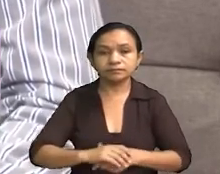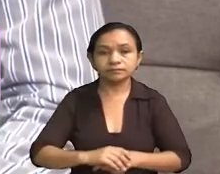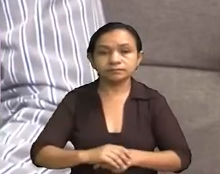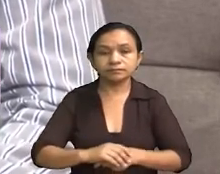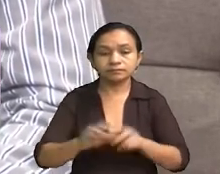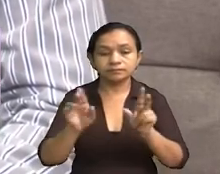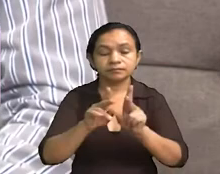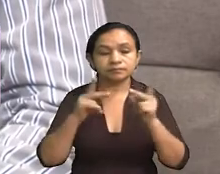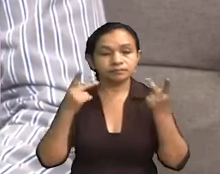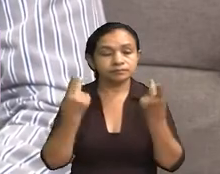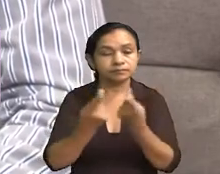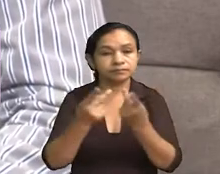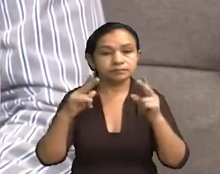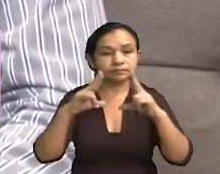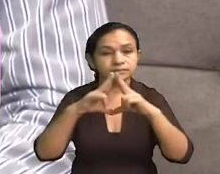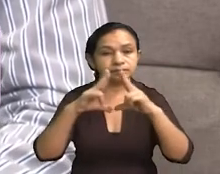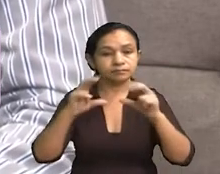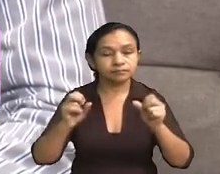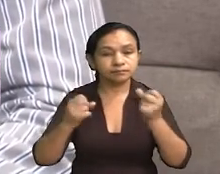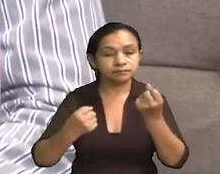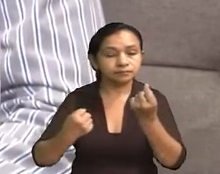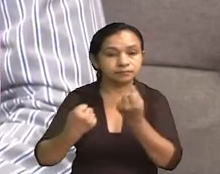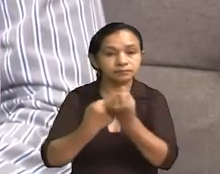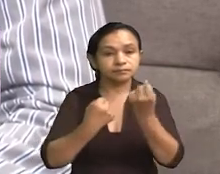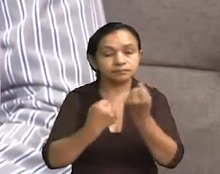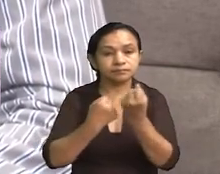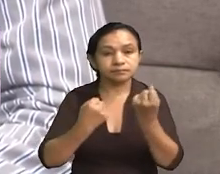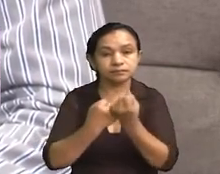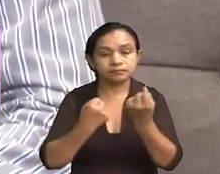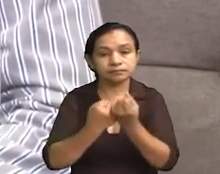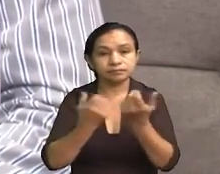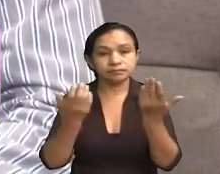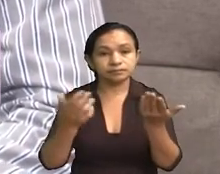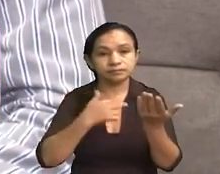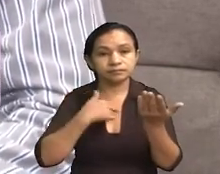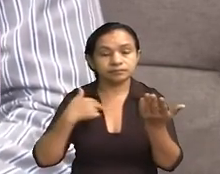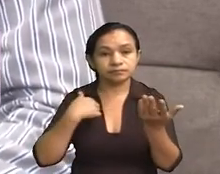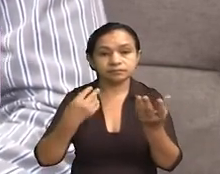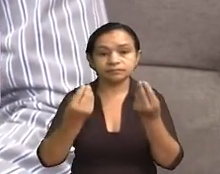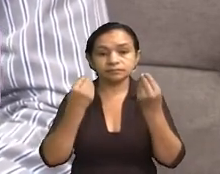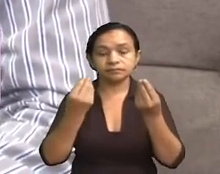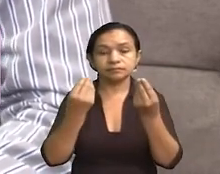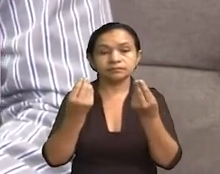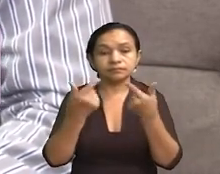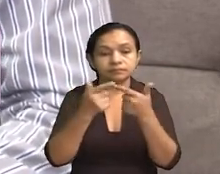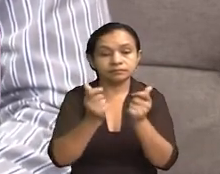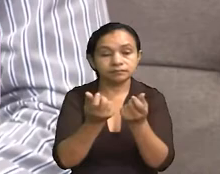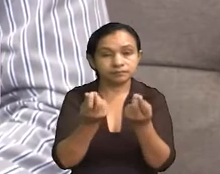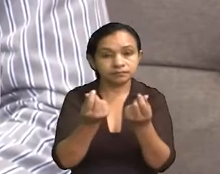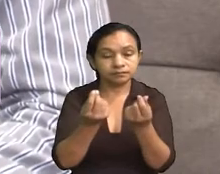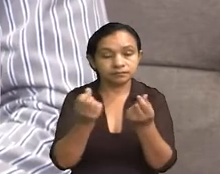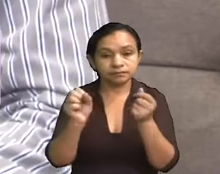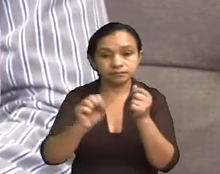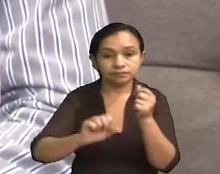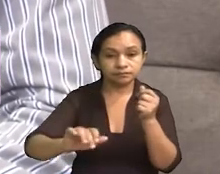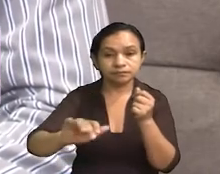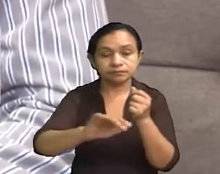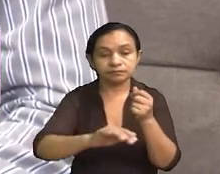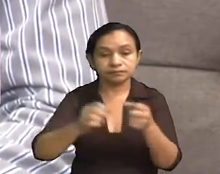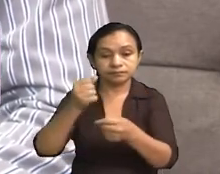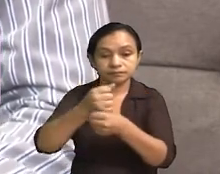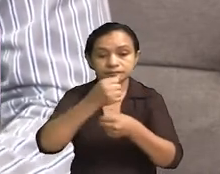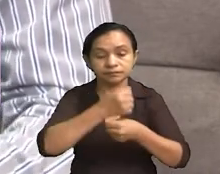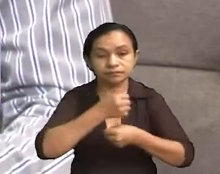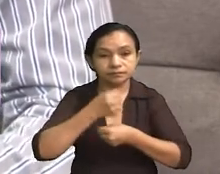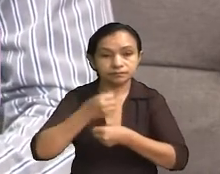del pueblo de Nicaragua, al respaldo que amplios sectores económicos, sociales y productivos le han